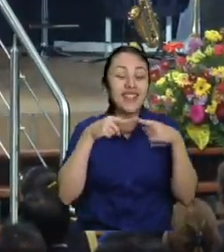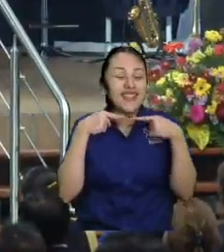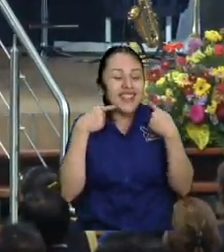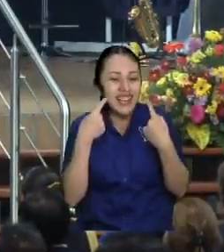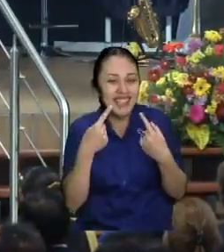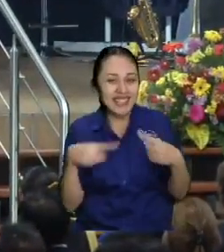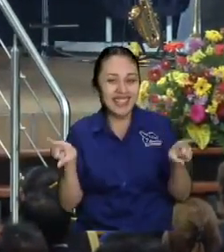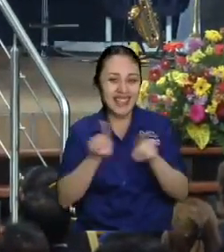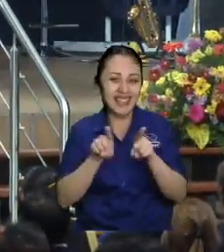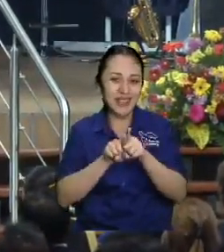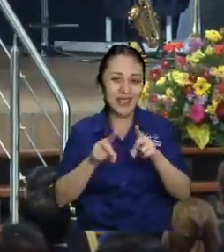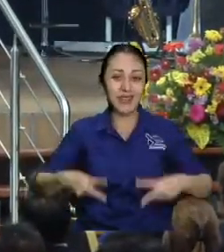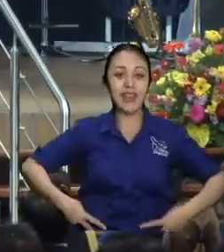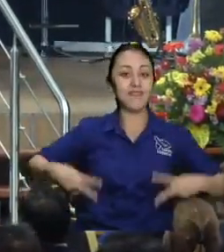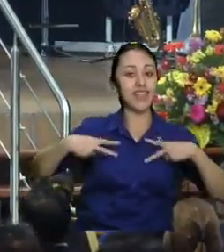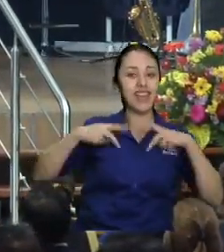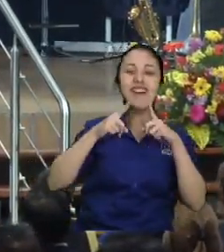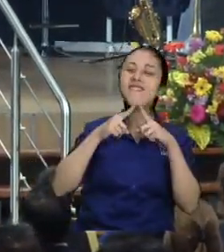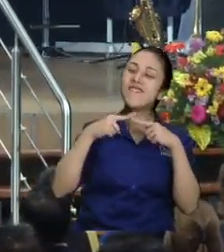happy life.